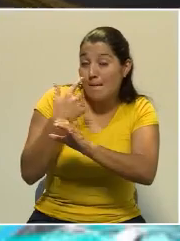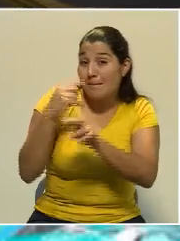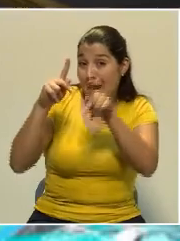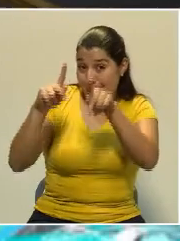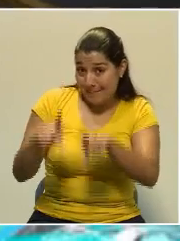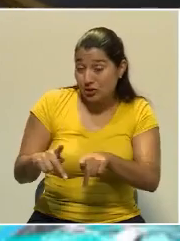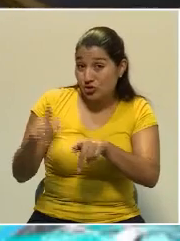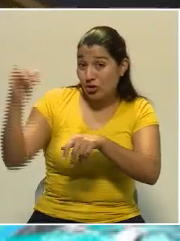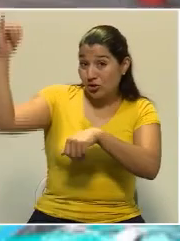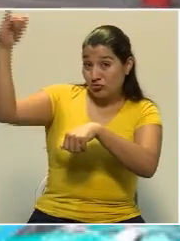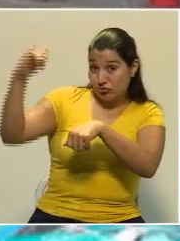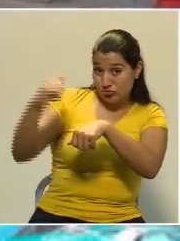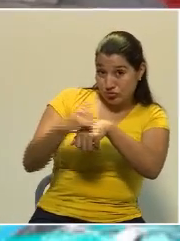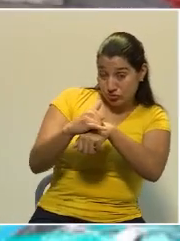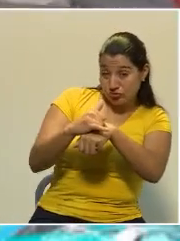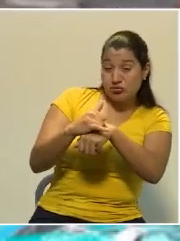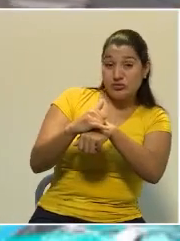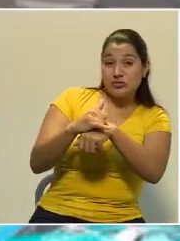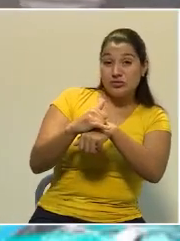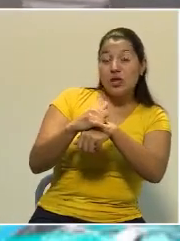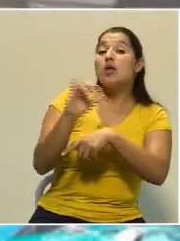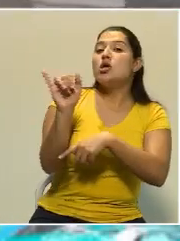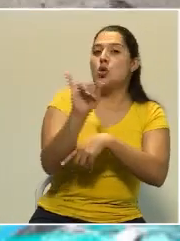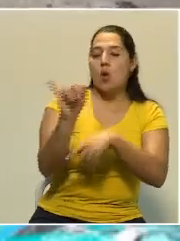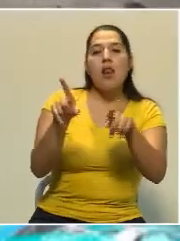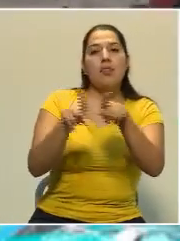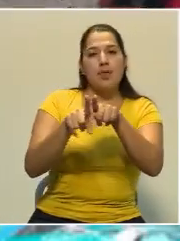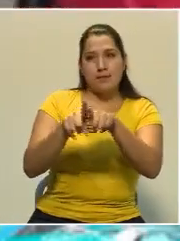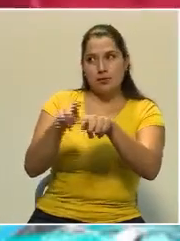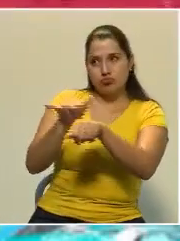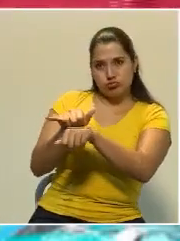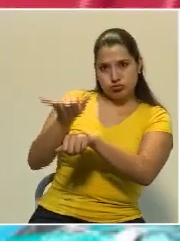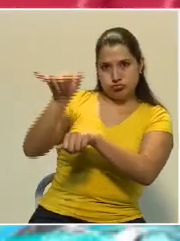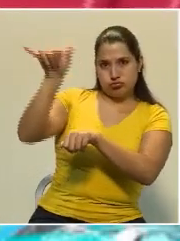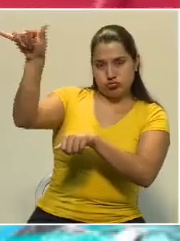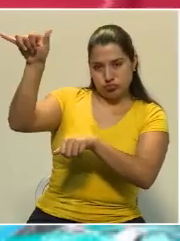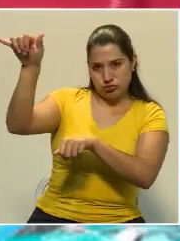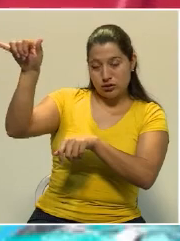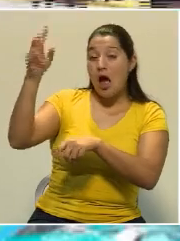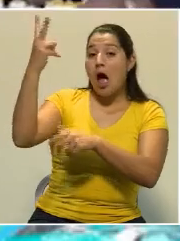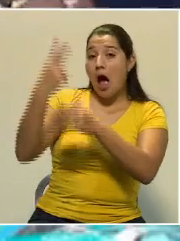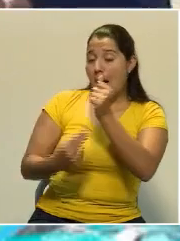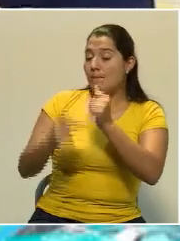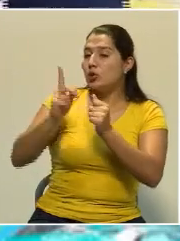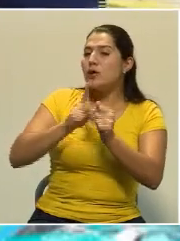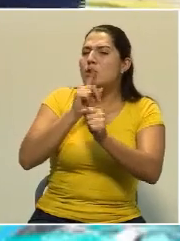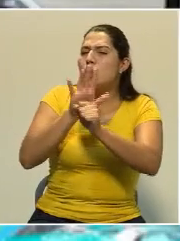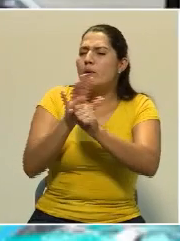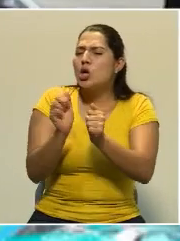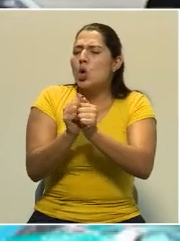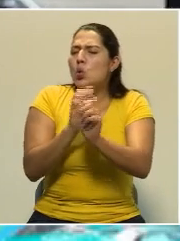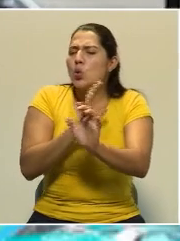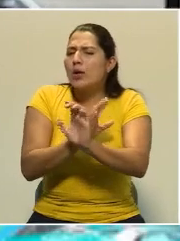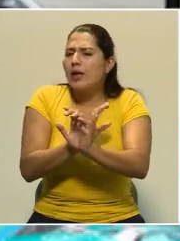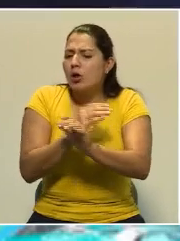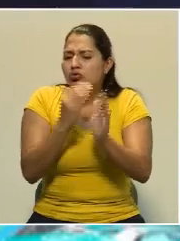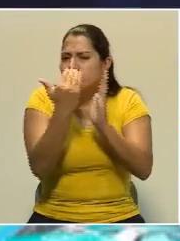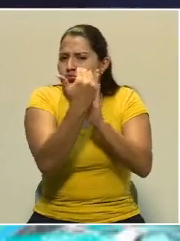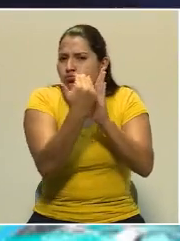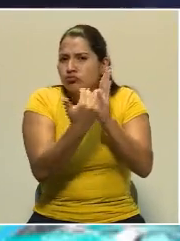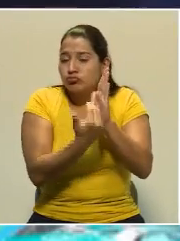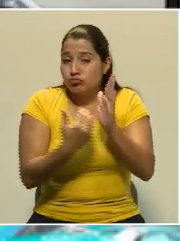de embarcar y enrumbarse en nuestro país, como para cuando lleguen aquí a la terminal aérea en Juan Santamaría.